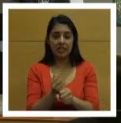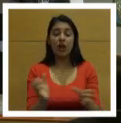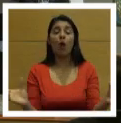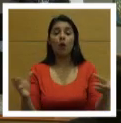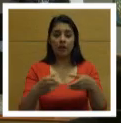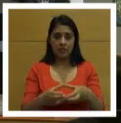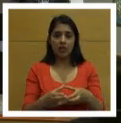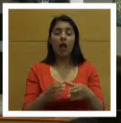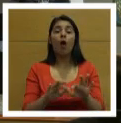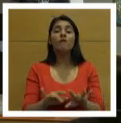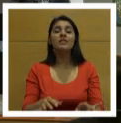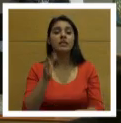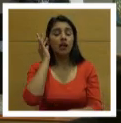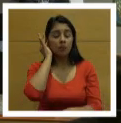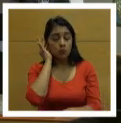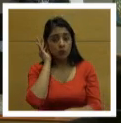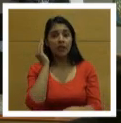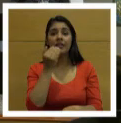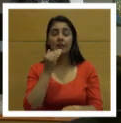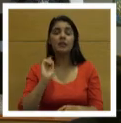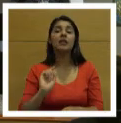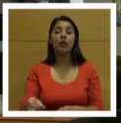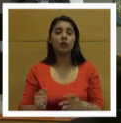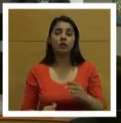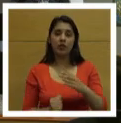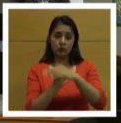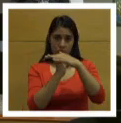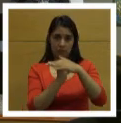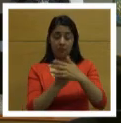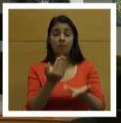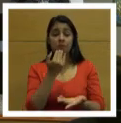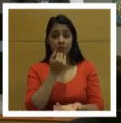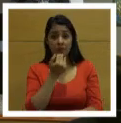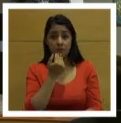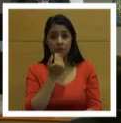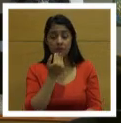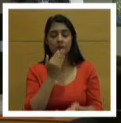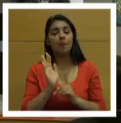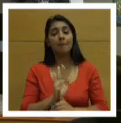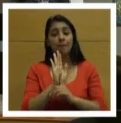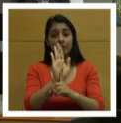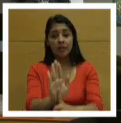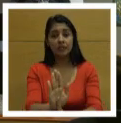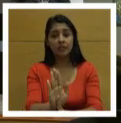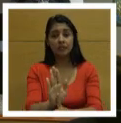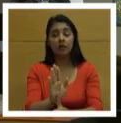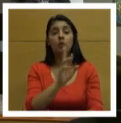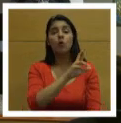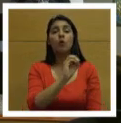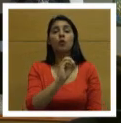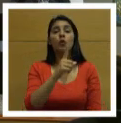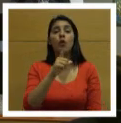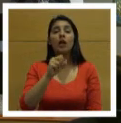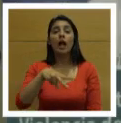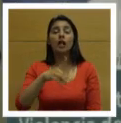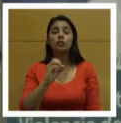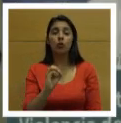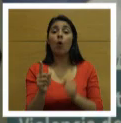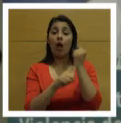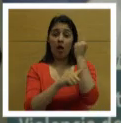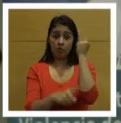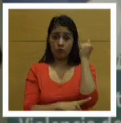de la Mujer de la Excelentísima Corte Suprema de Justicia de Argentina. Asimismo, presentamos a don Rolando Díaz Coloma,